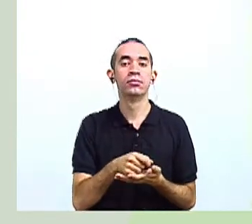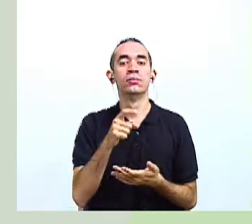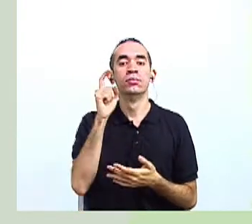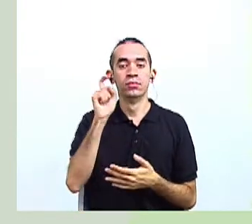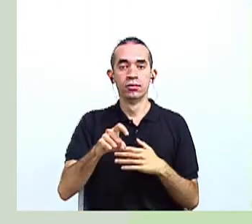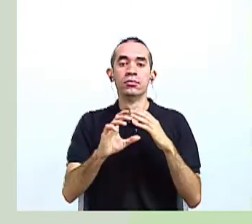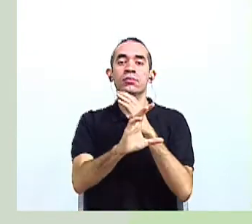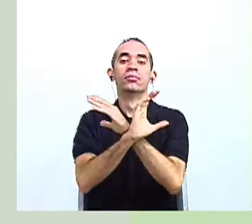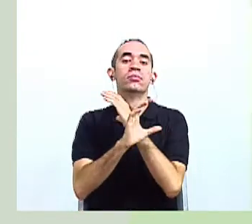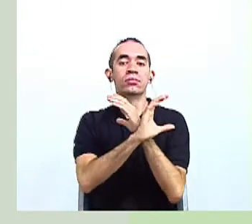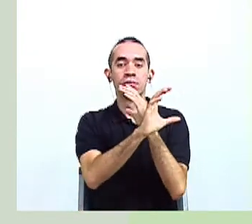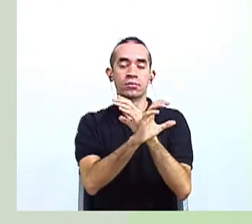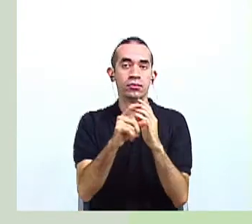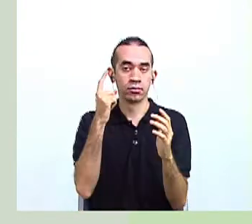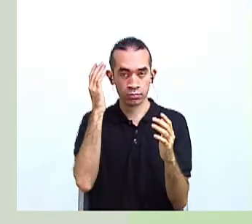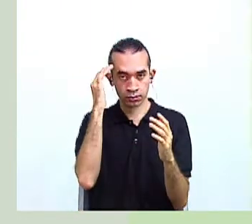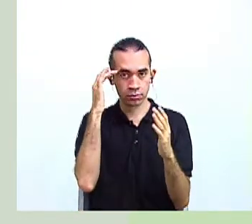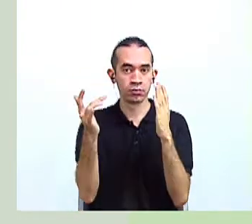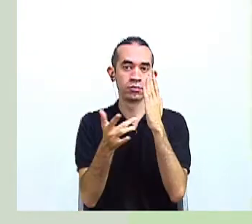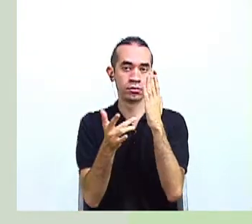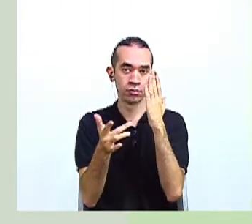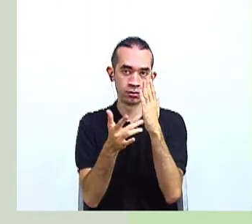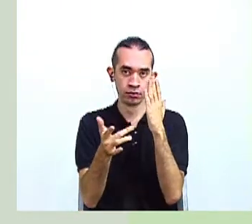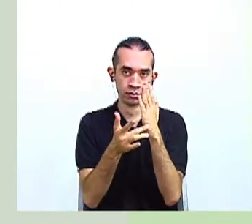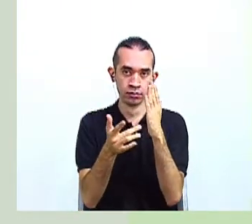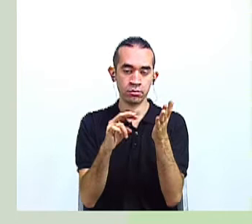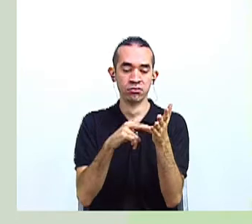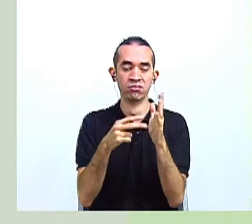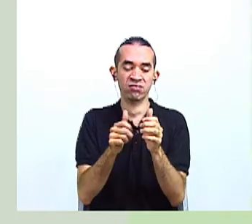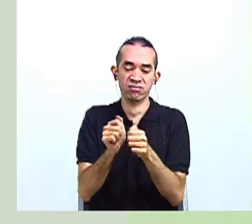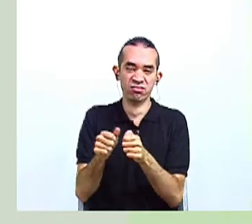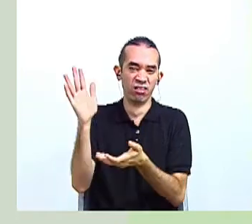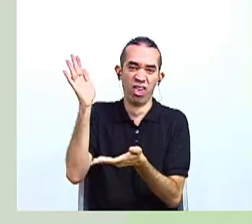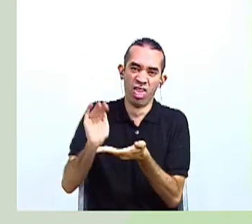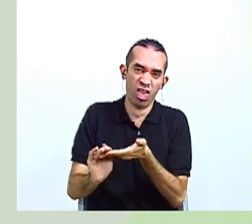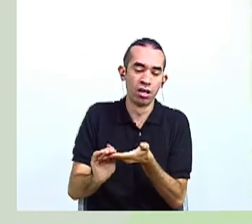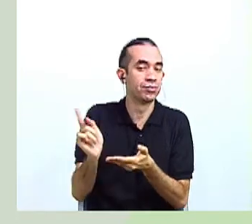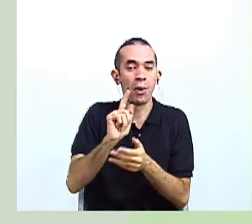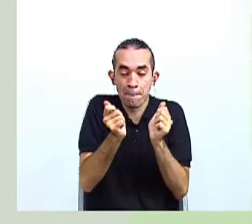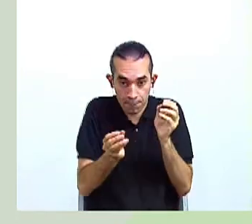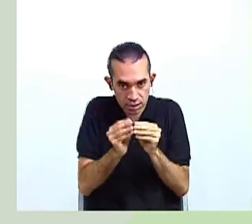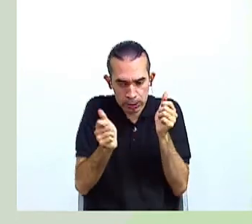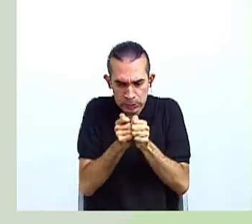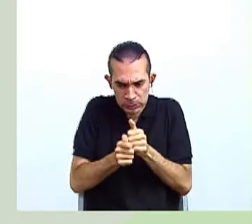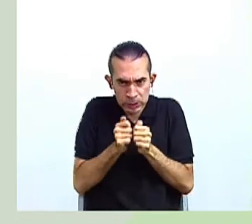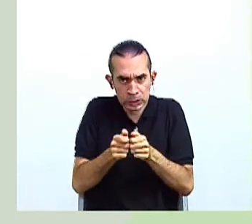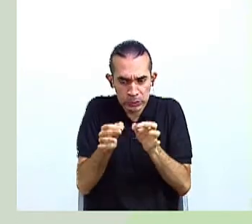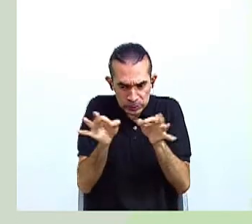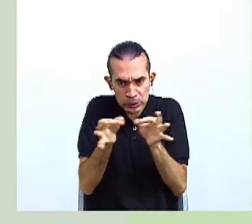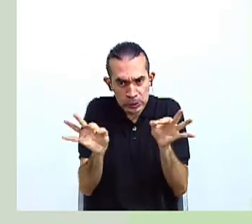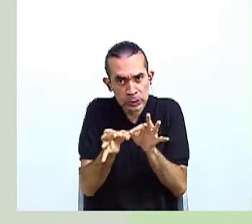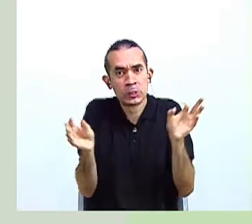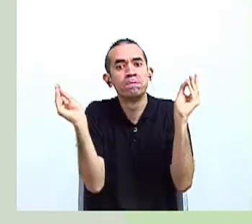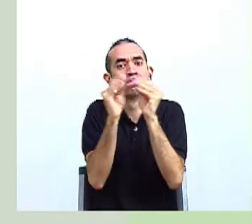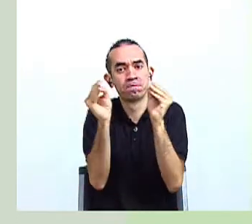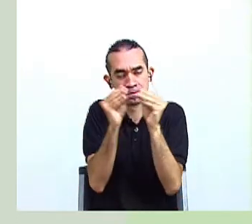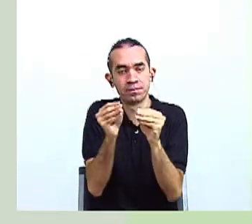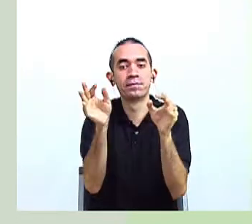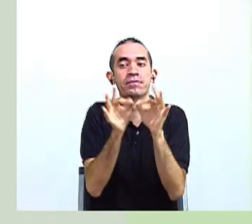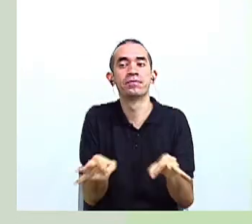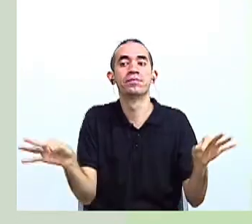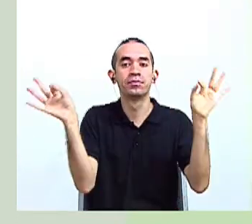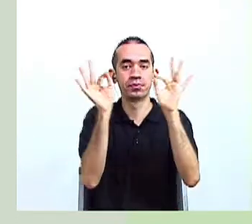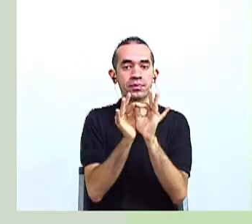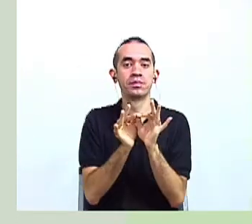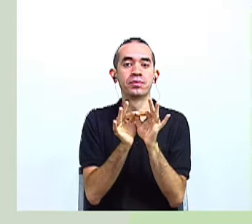cuidadosos, porque la tecnología, lejos de alejarnos de la escritura, nos ha acercado más a los textos escritos. Y es muy